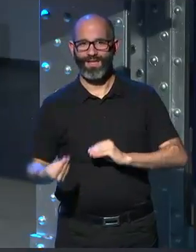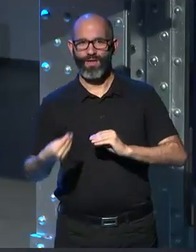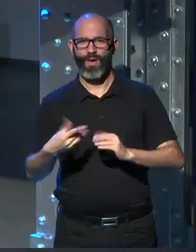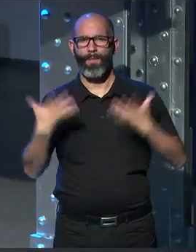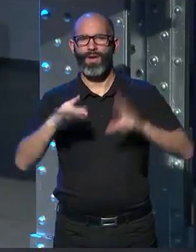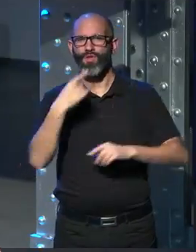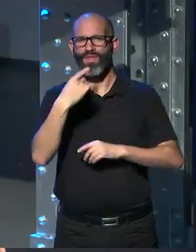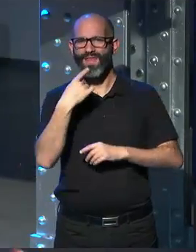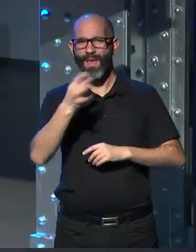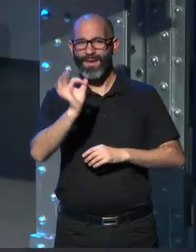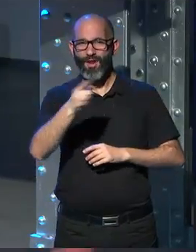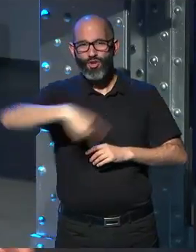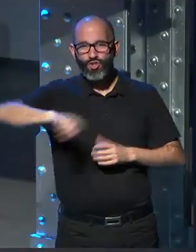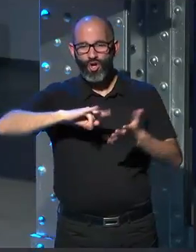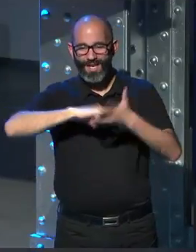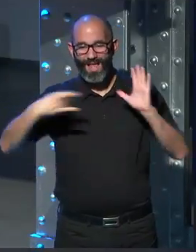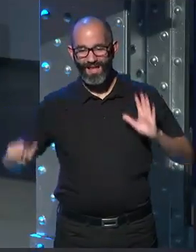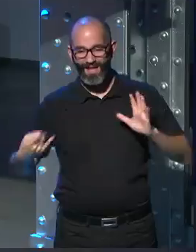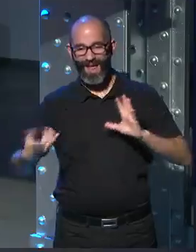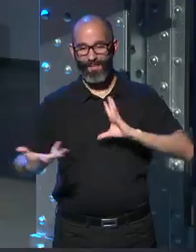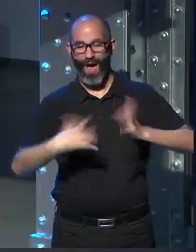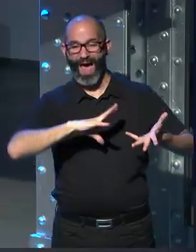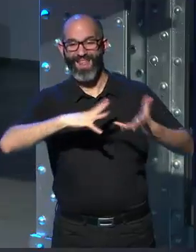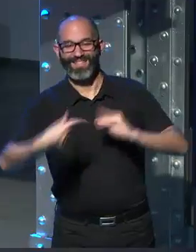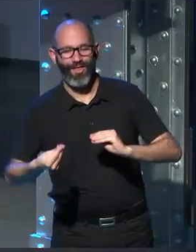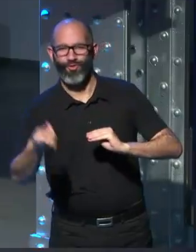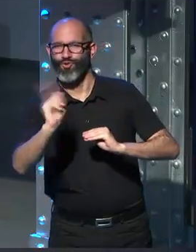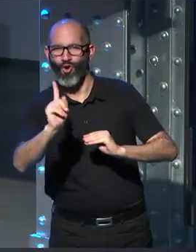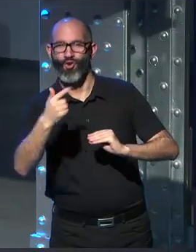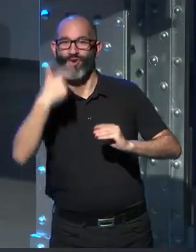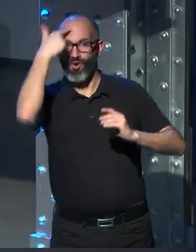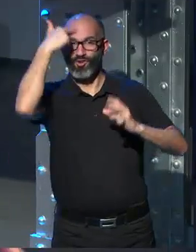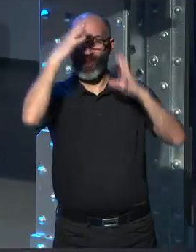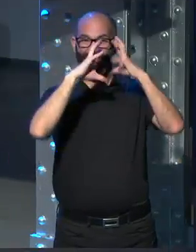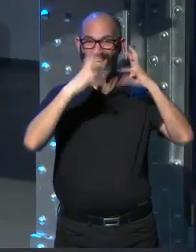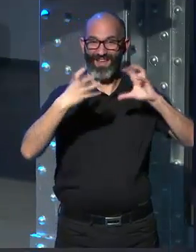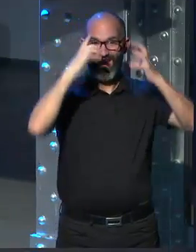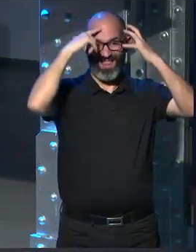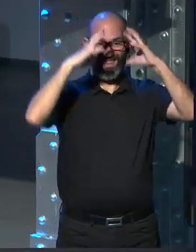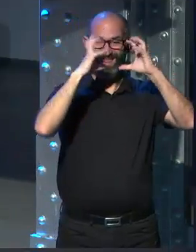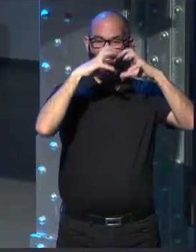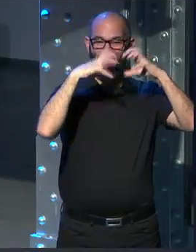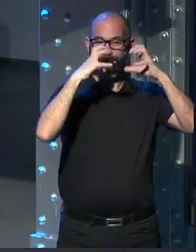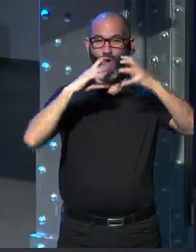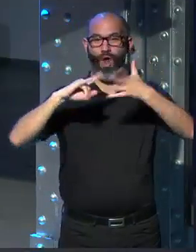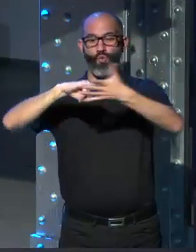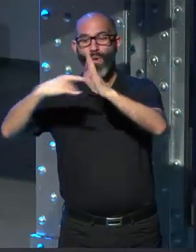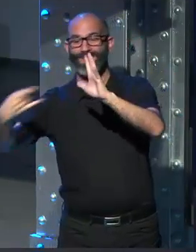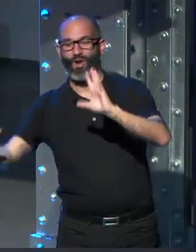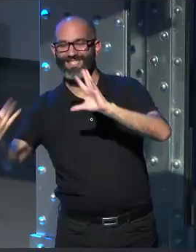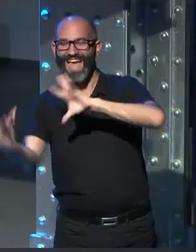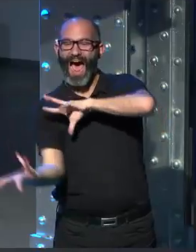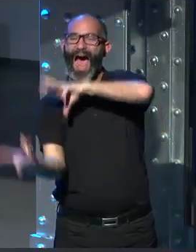hemos adaptado a las tecnologías, sino que hemos adaptado las tecnologías a nuestro cerebro. Es decir, si estamos utilizando